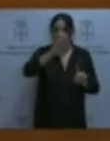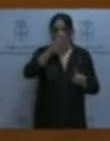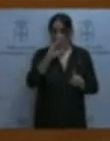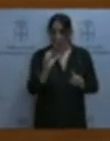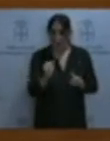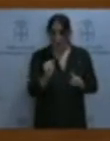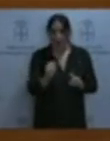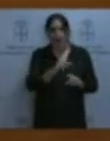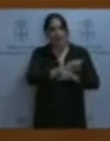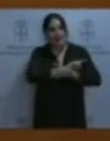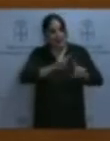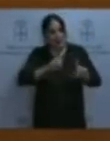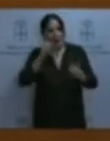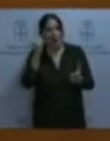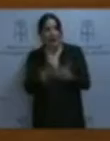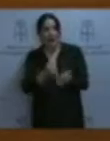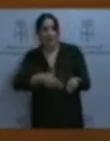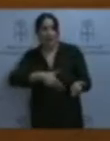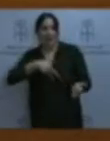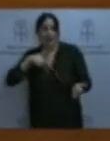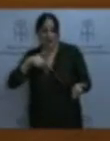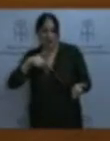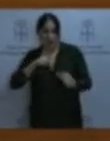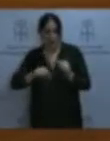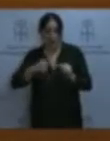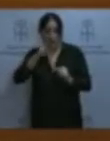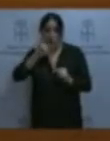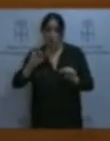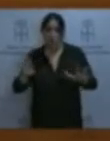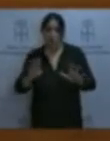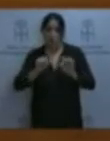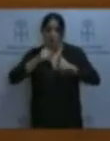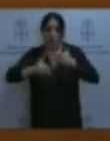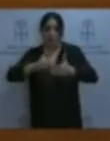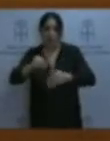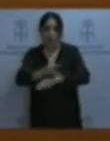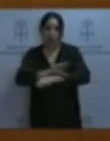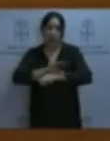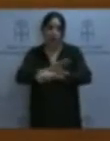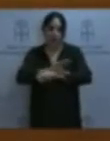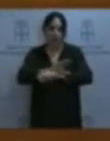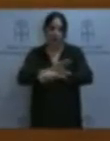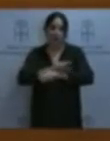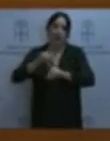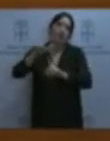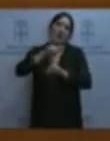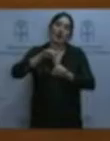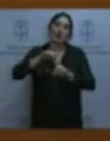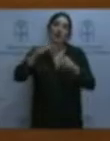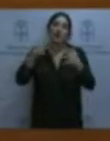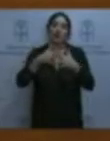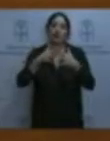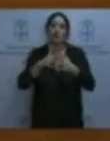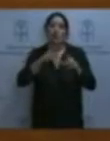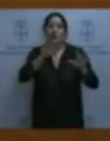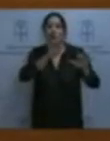Registro General puesto en marcha posteriormente, en 2009, por parte de la Consejería en aquel entonces de Medio Ambiente, Infraestructuras y Ordenación